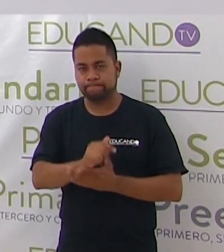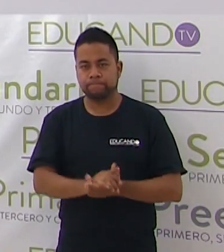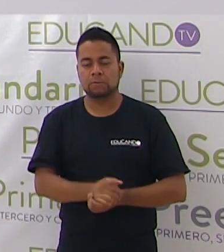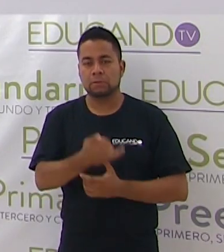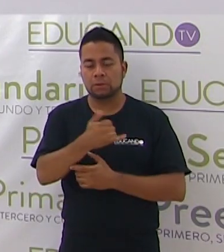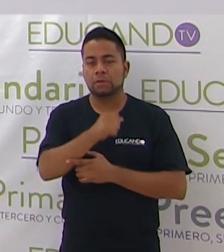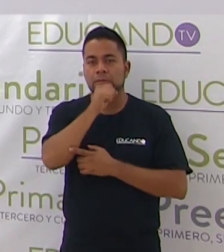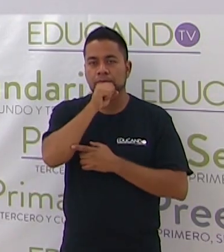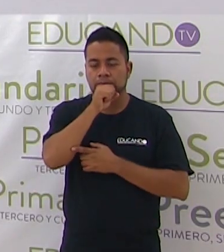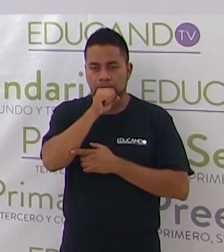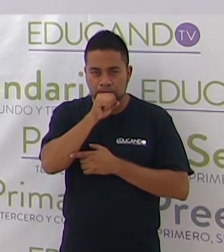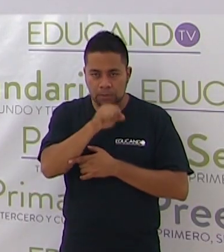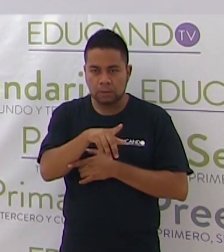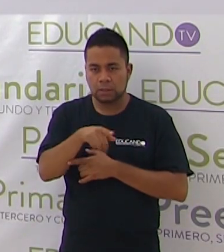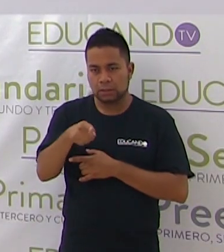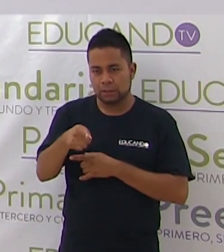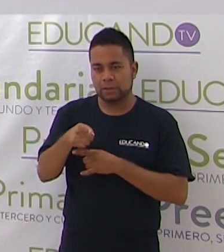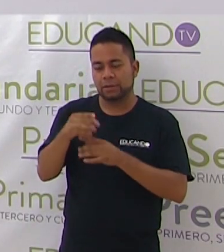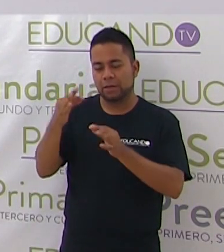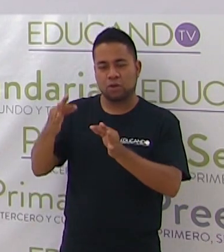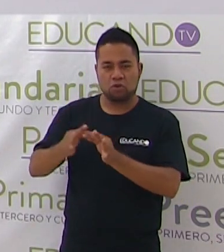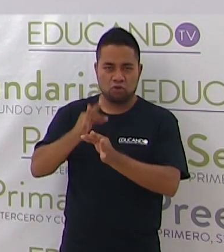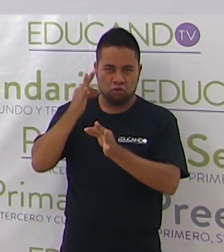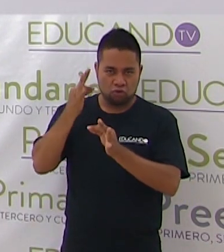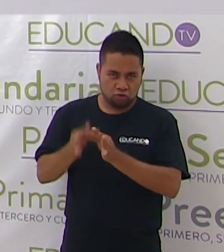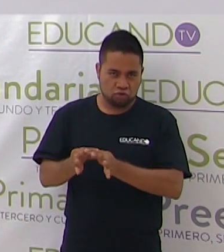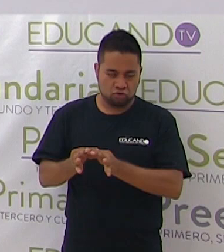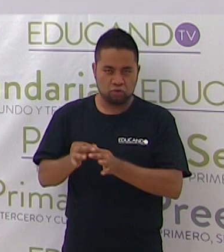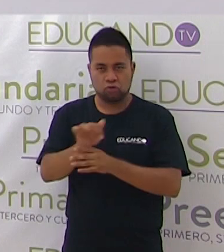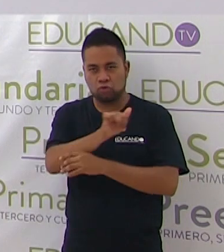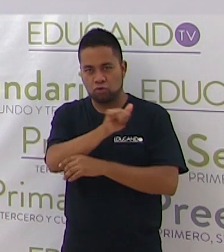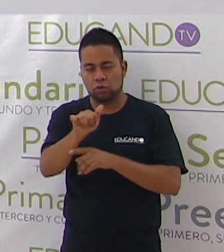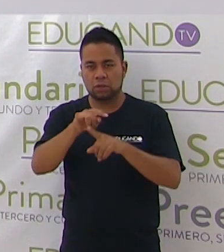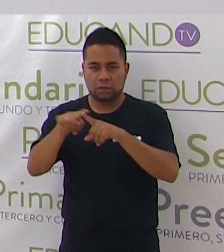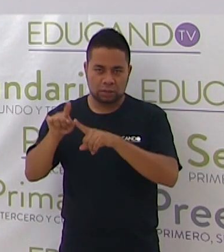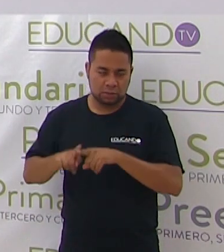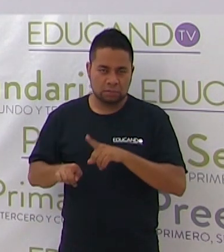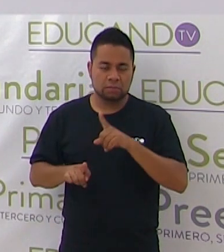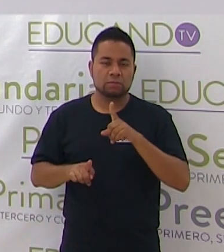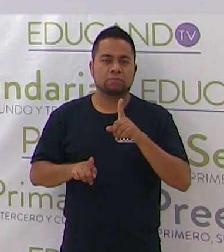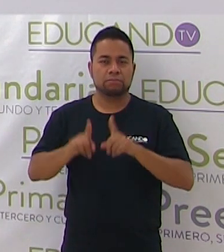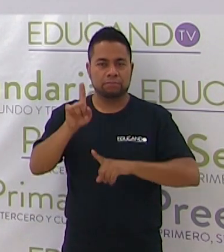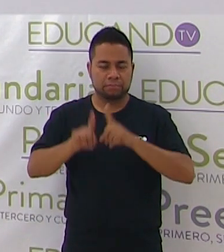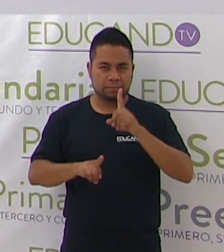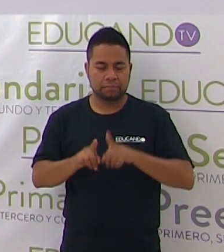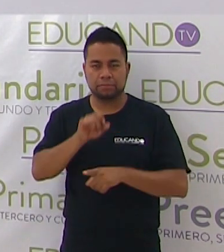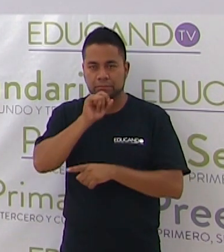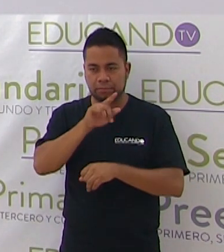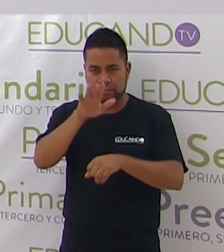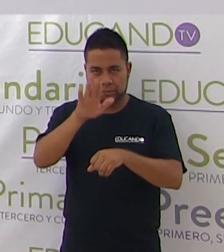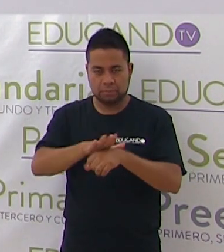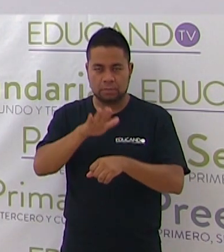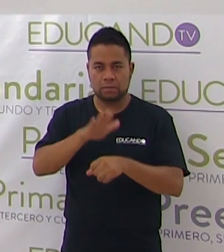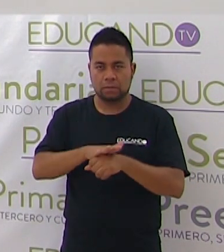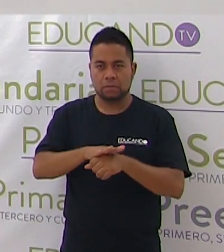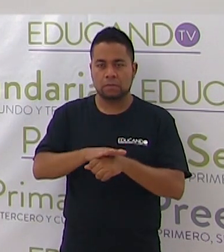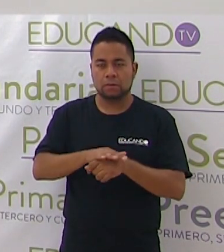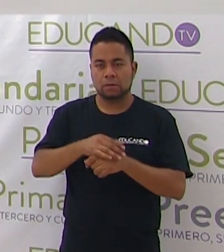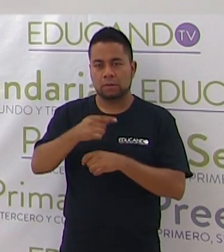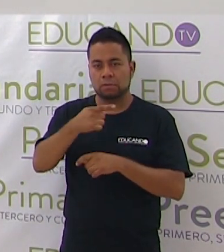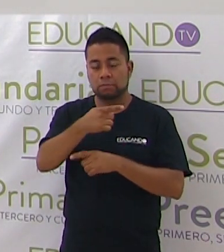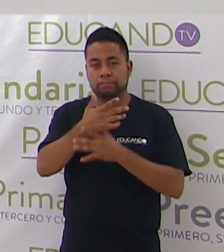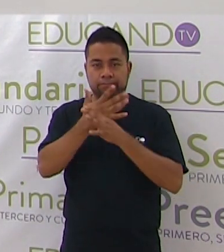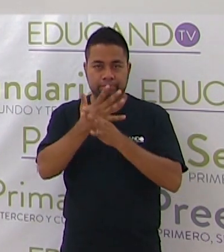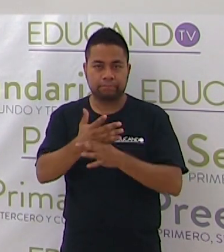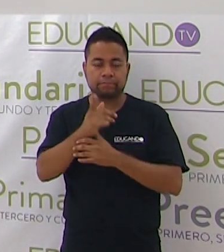También nos deja en la conclusión con interrogantes. También nos invita, aquí cuando